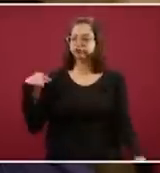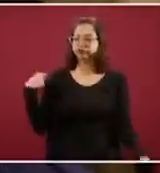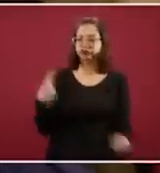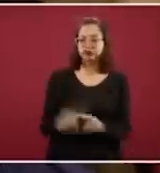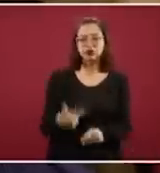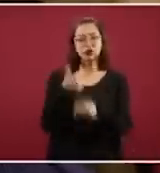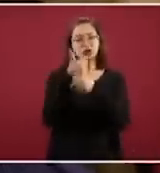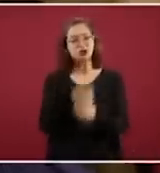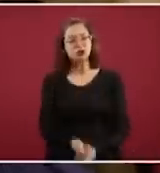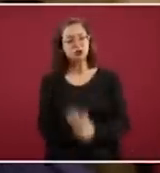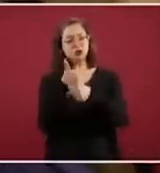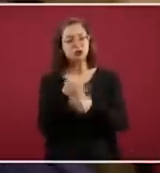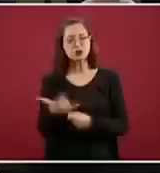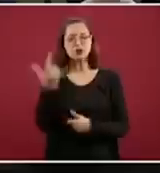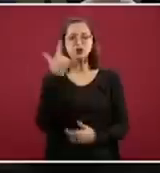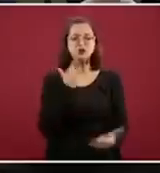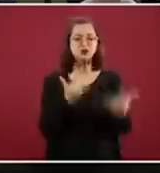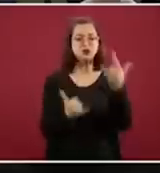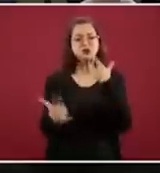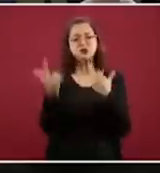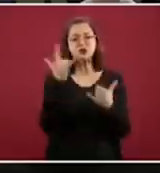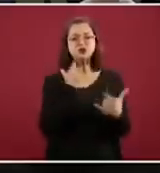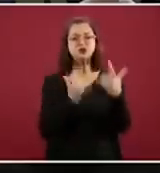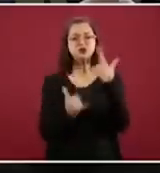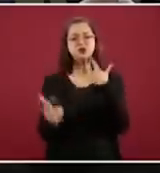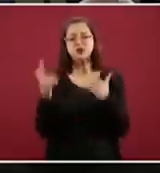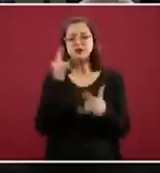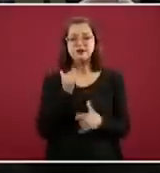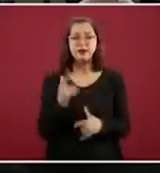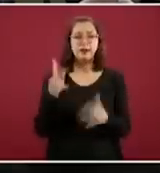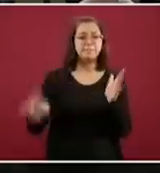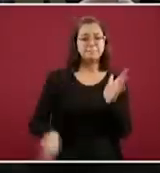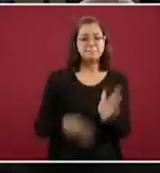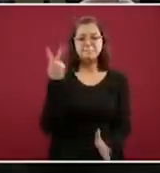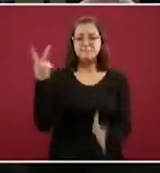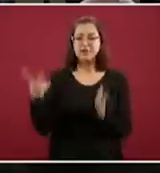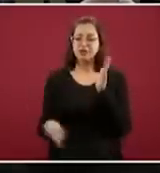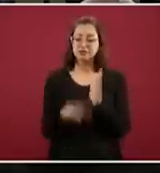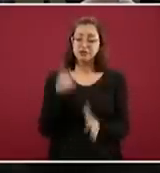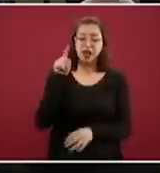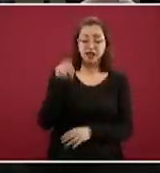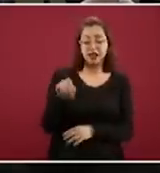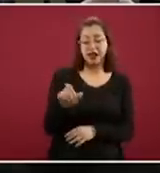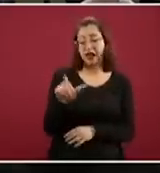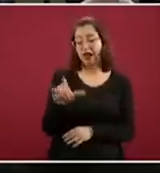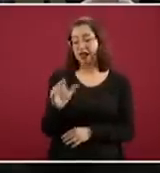de lucha y municipio. Se cometió masacre del Charco